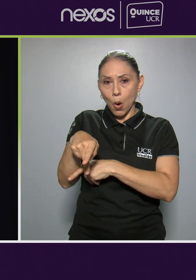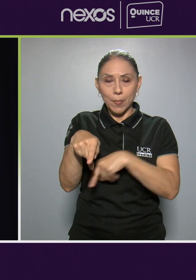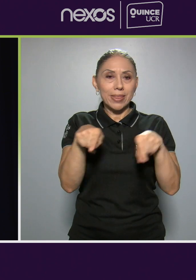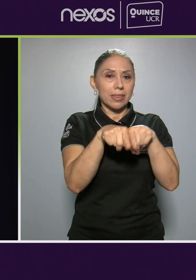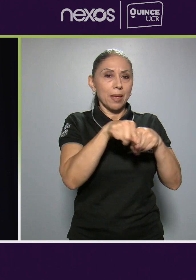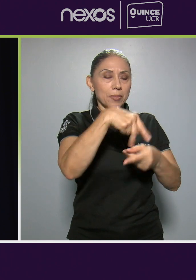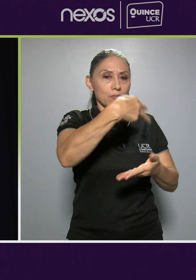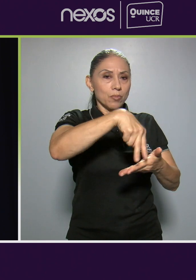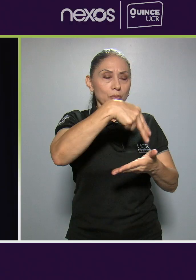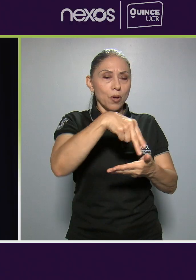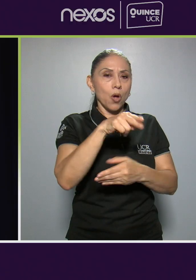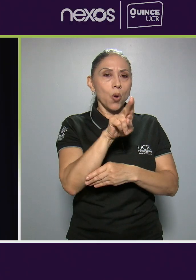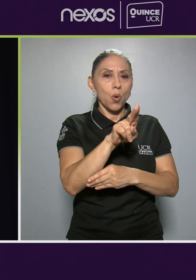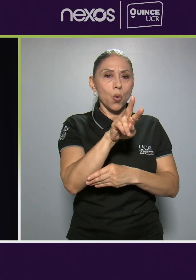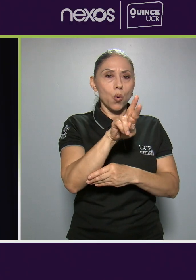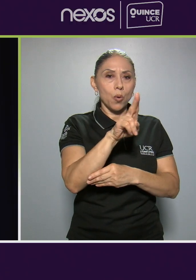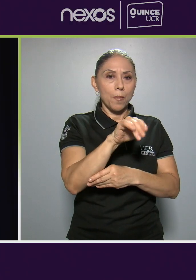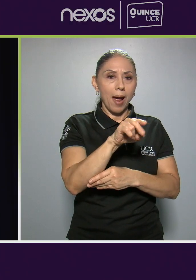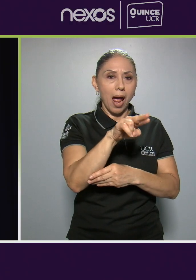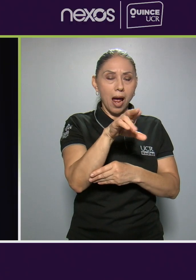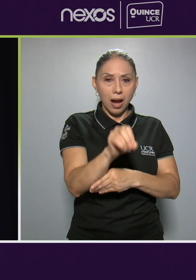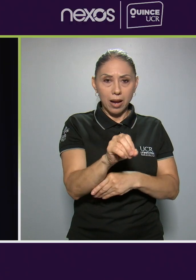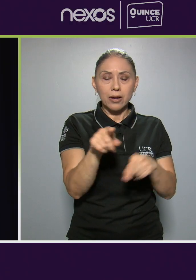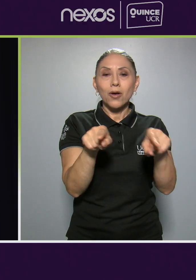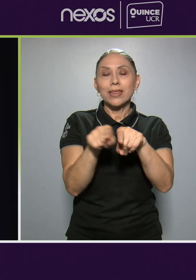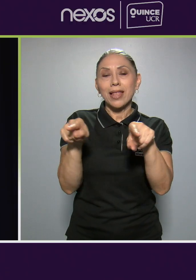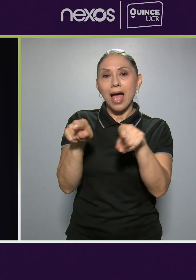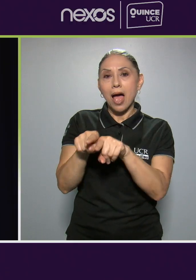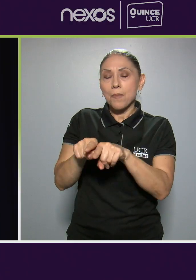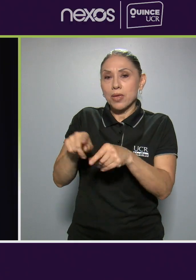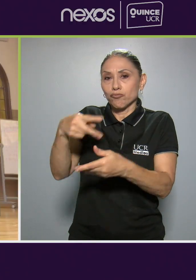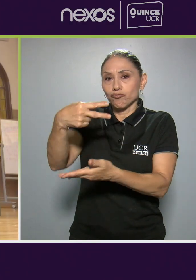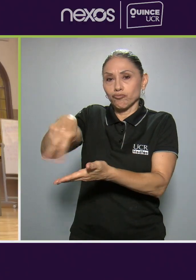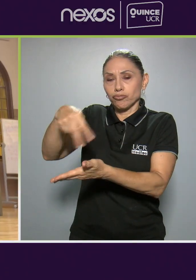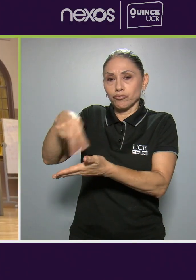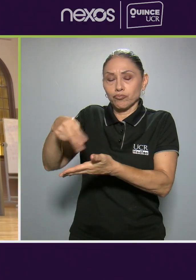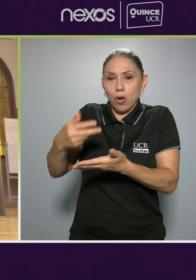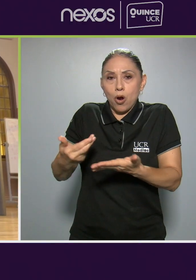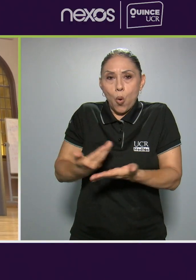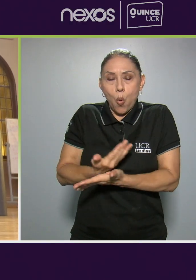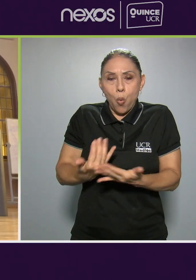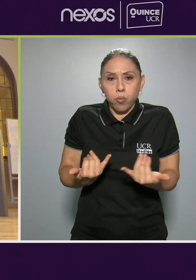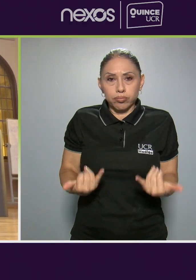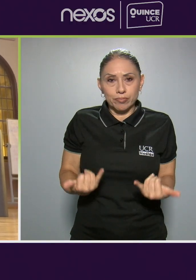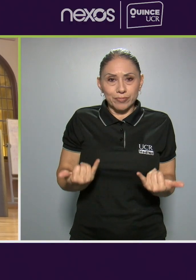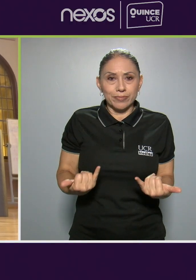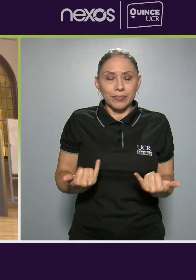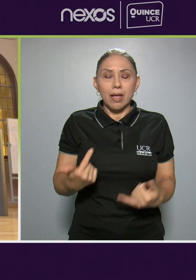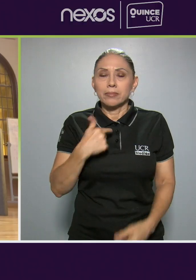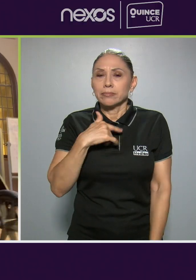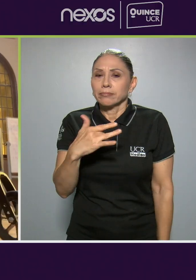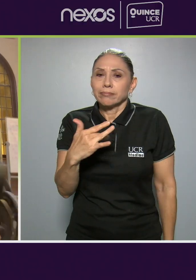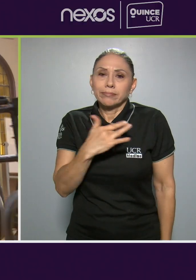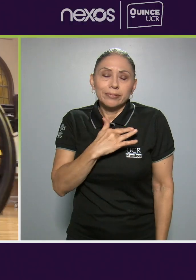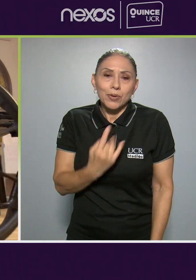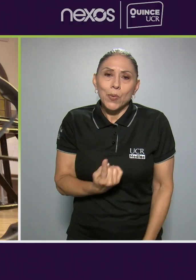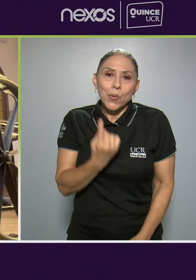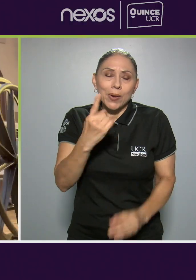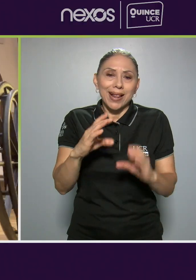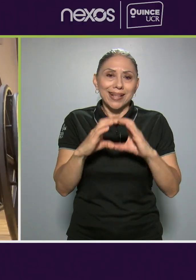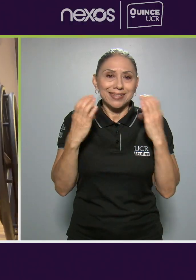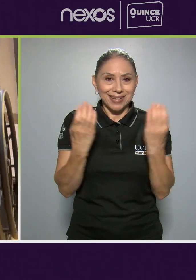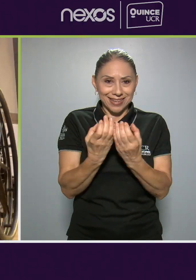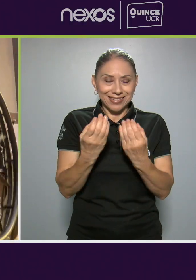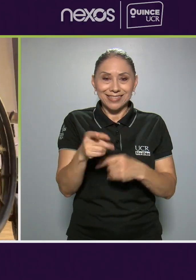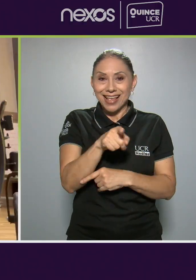urbano, clases también de contemporáneo. Me encantó una de lo que fueron de las clases, que las